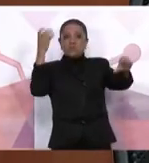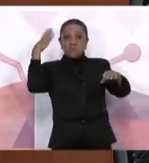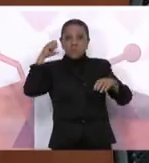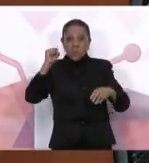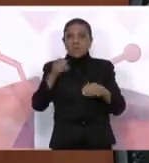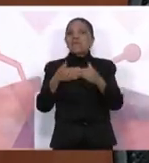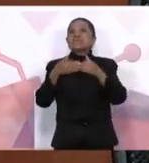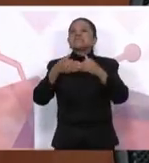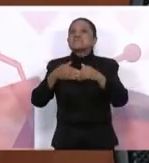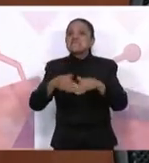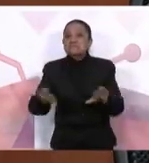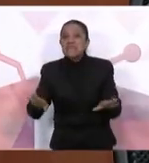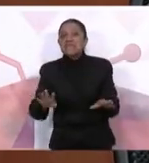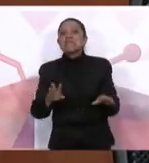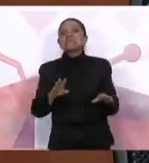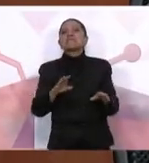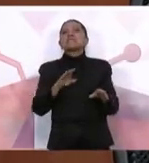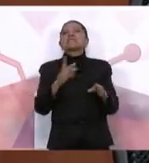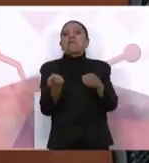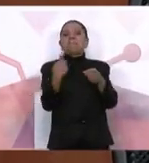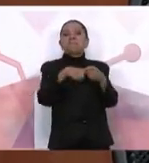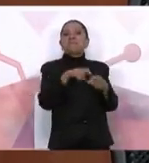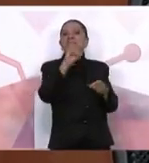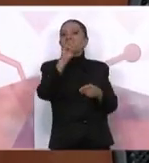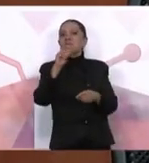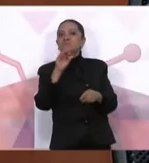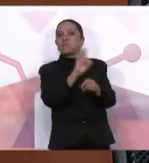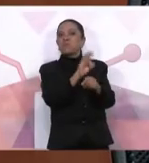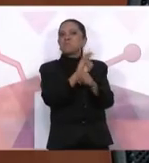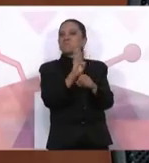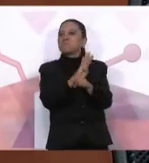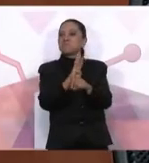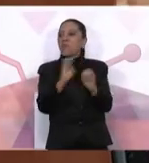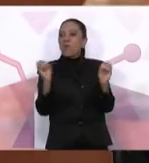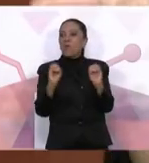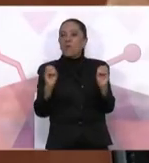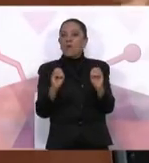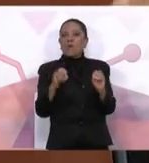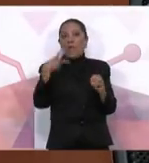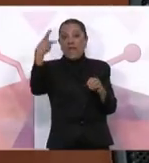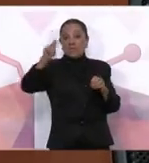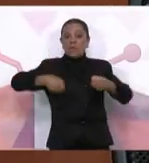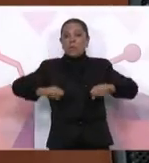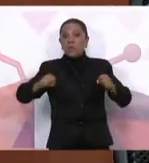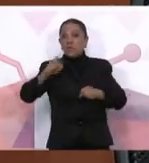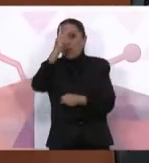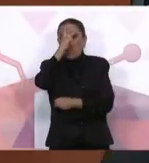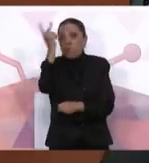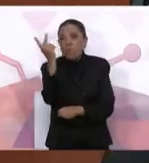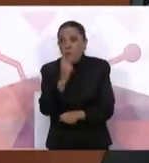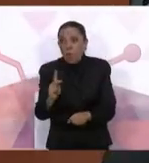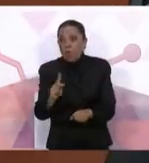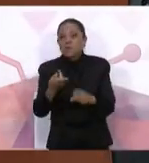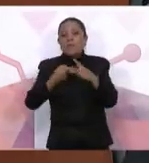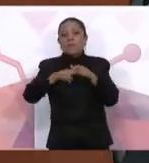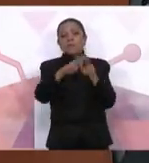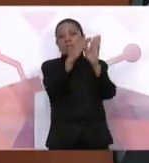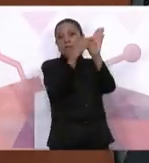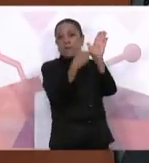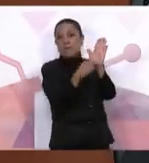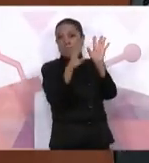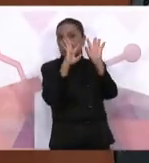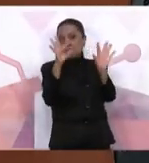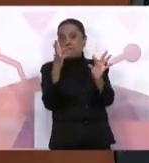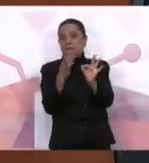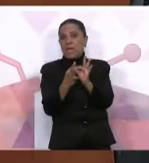prestaciones sociales estos motos transportistas están en peores condiciones hay que empezar a regular también este este gremio